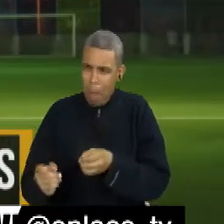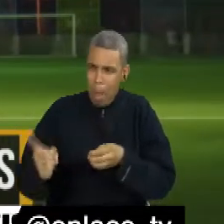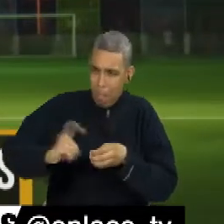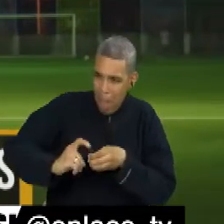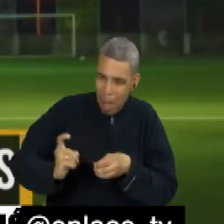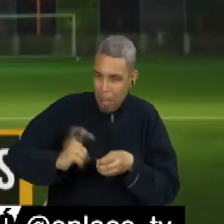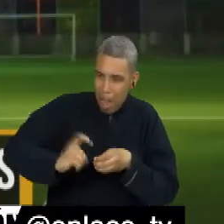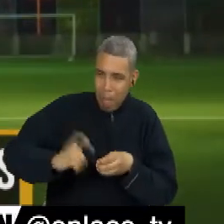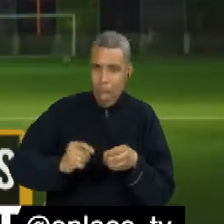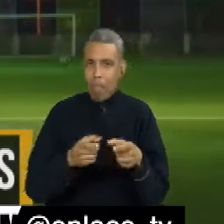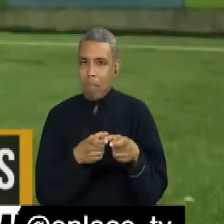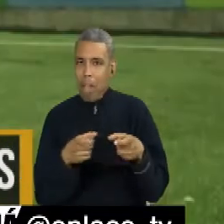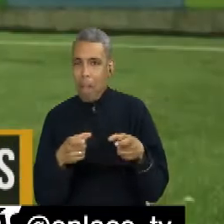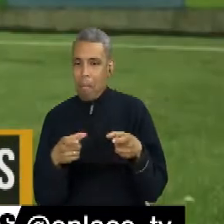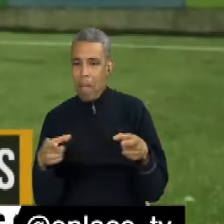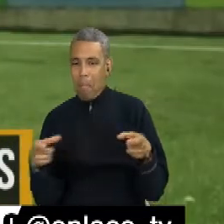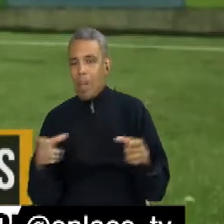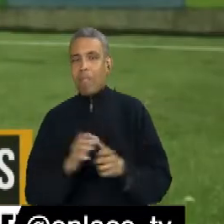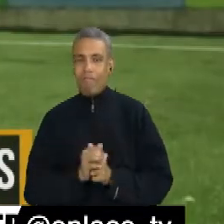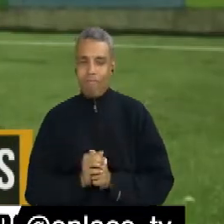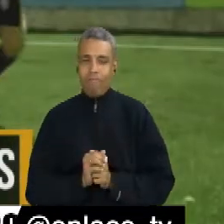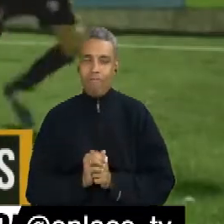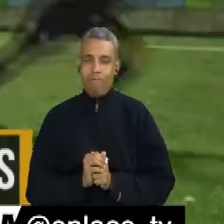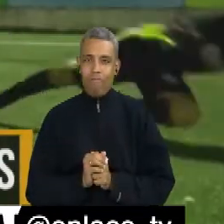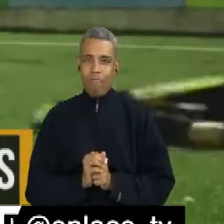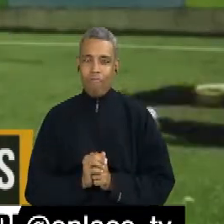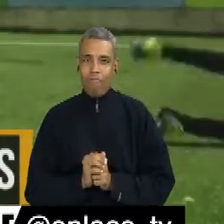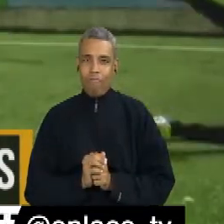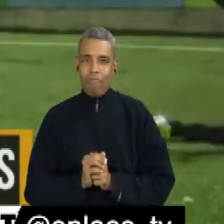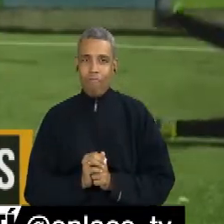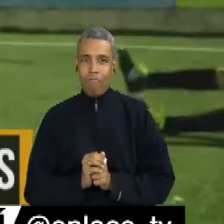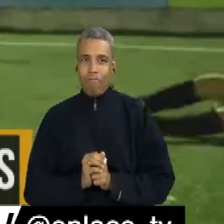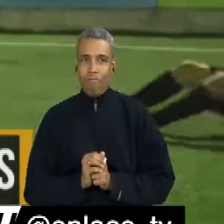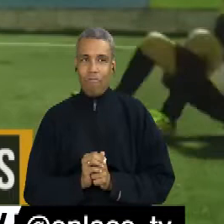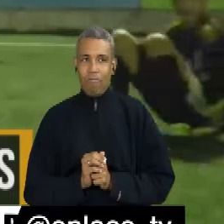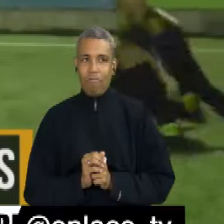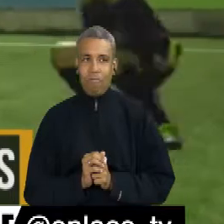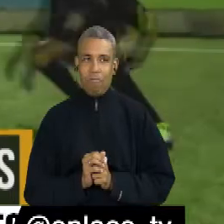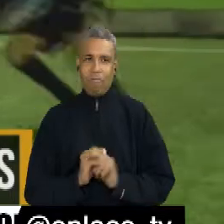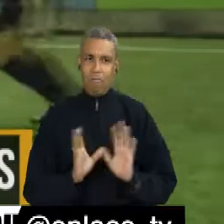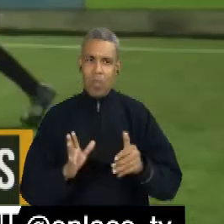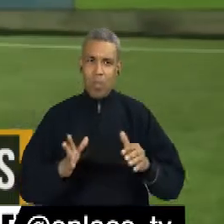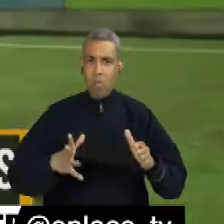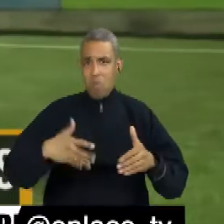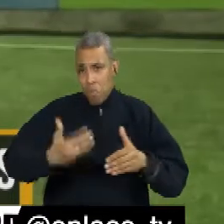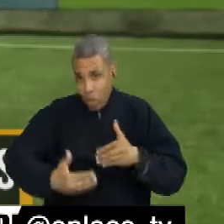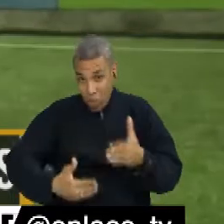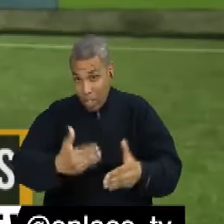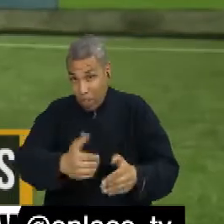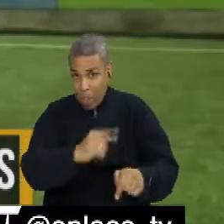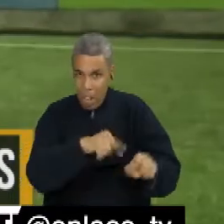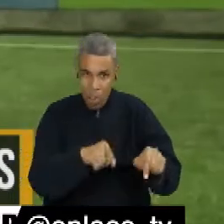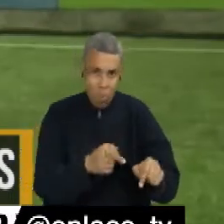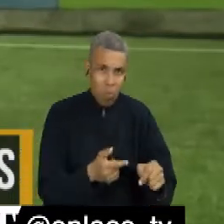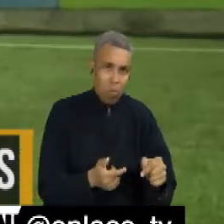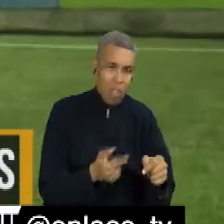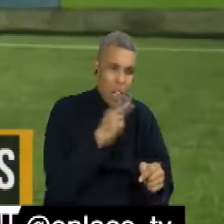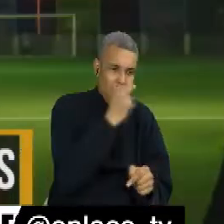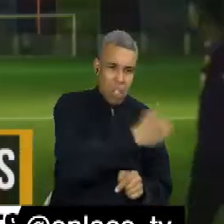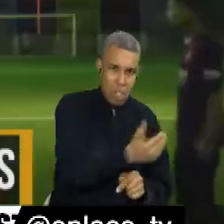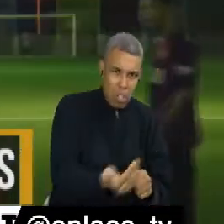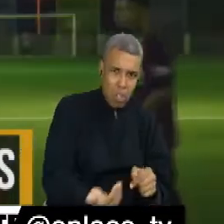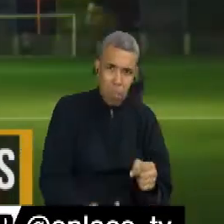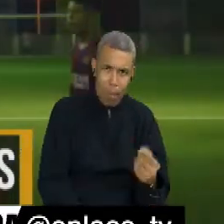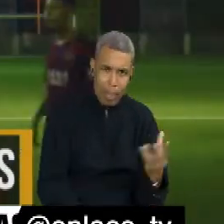con estos, pero sin acabar o de pronto detener el proceso que ya se lleva con los niños más avanzados. Esta temporada los muchachos están un poco